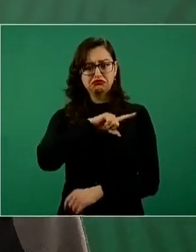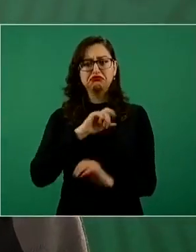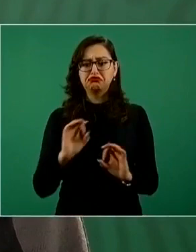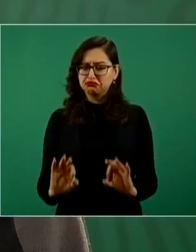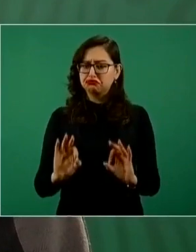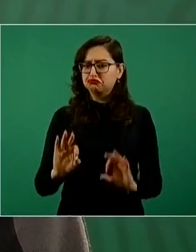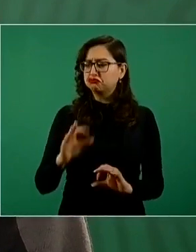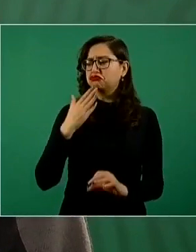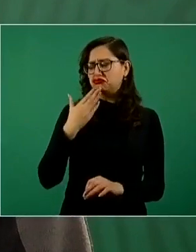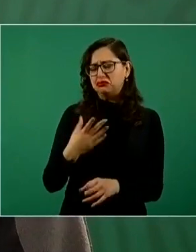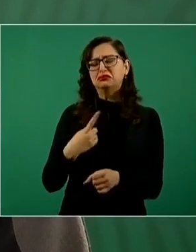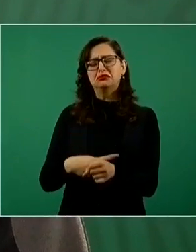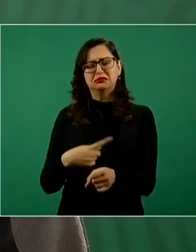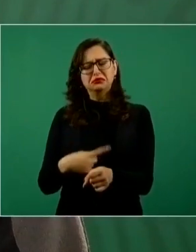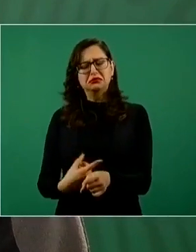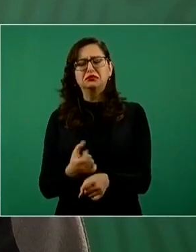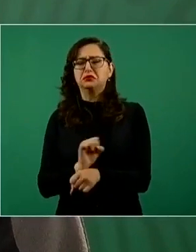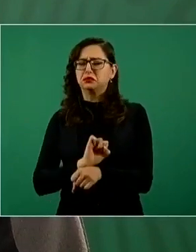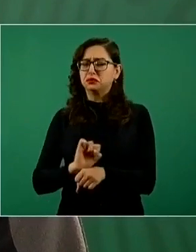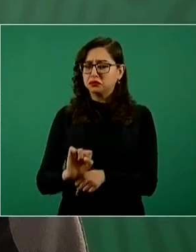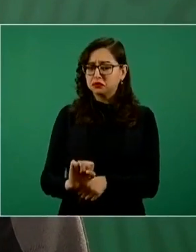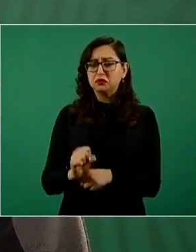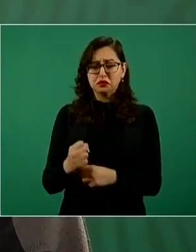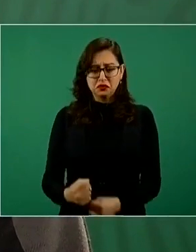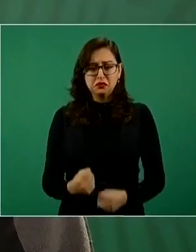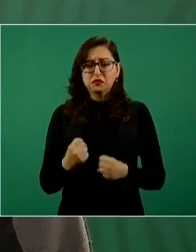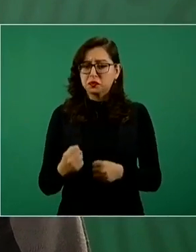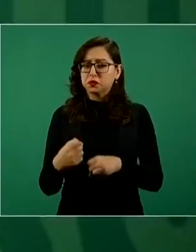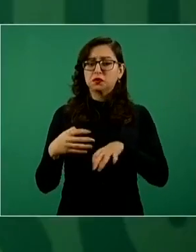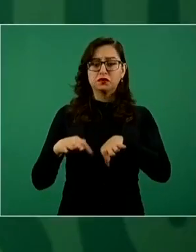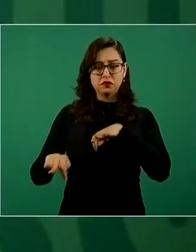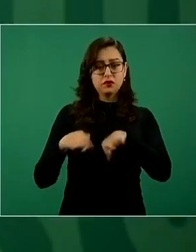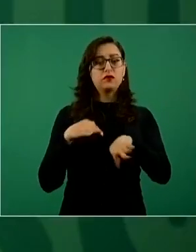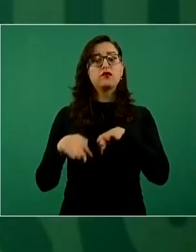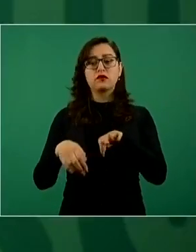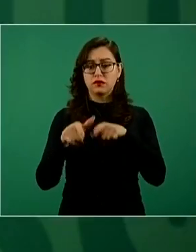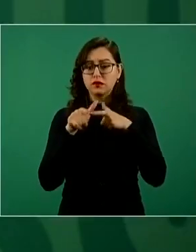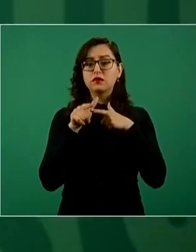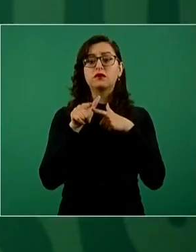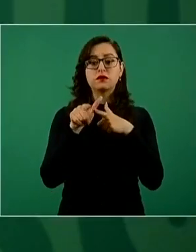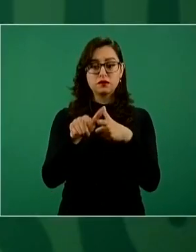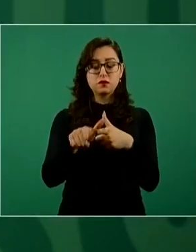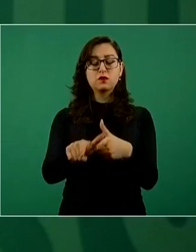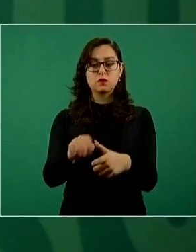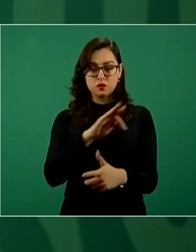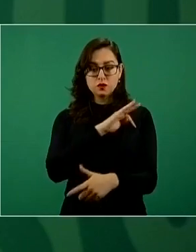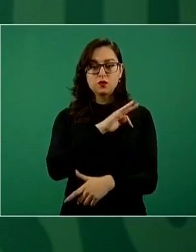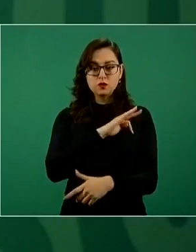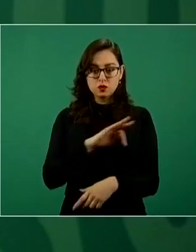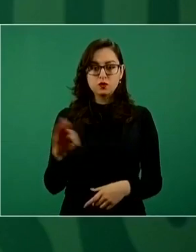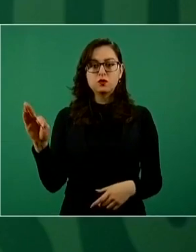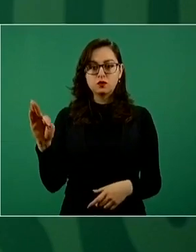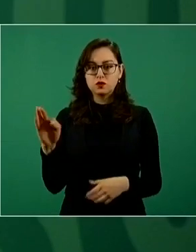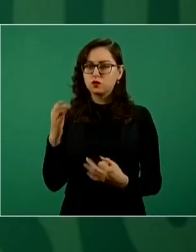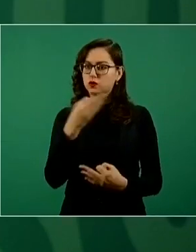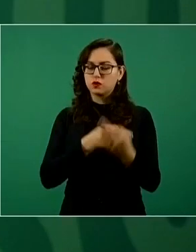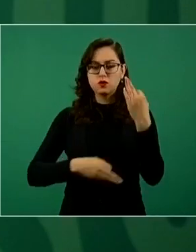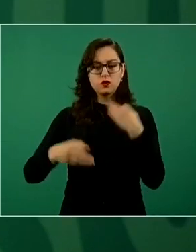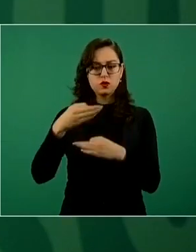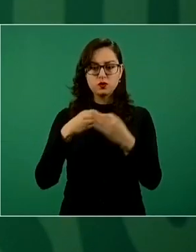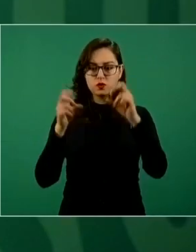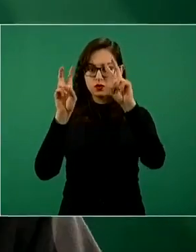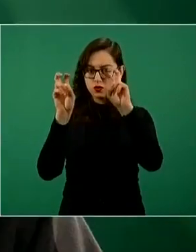y se encuentra resolviendo y al pendiente de todos los asuntos públicos y